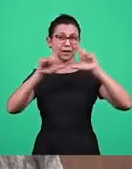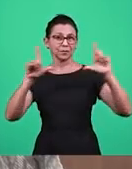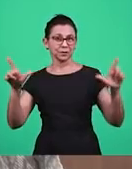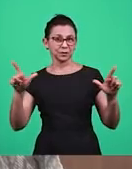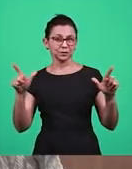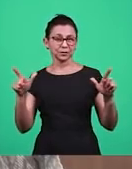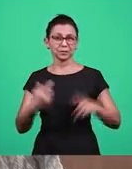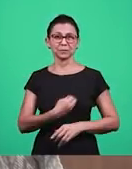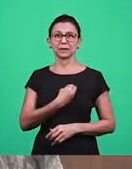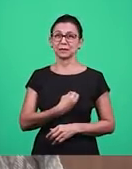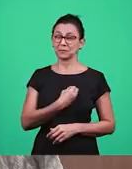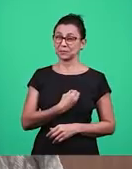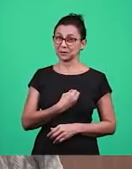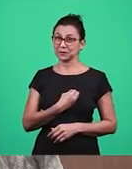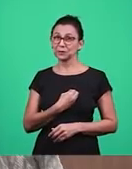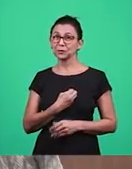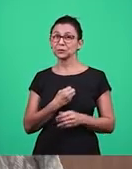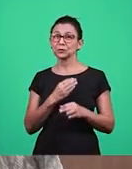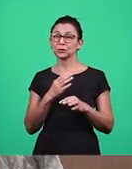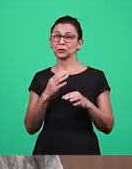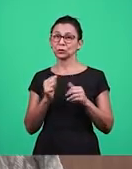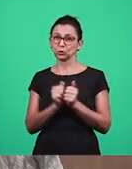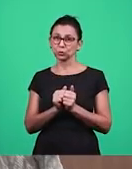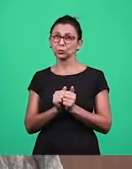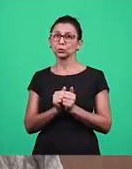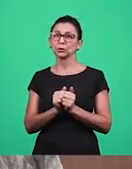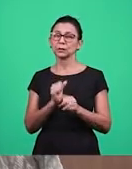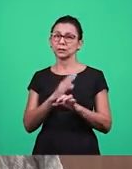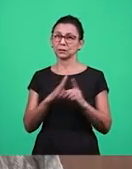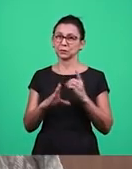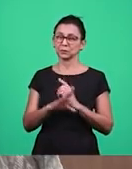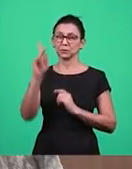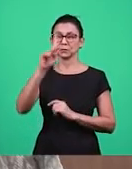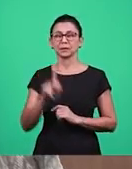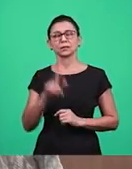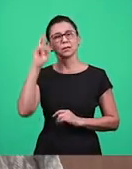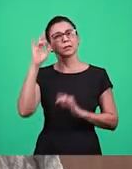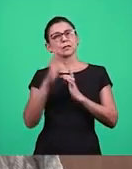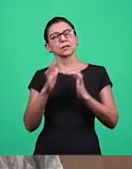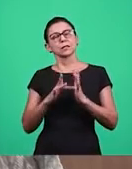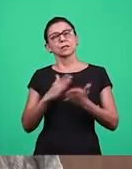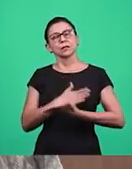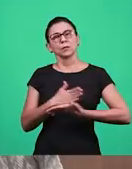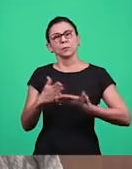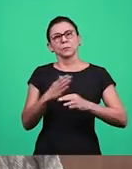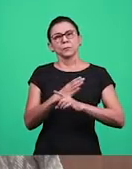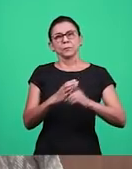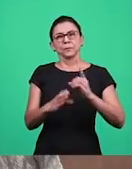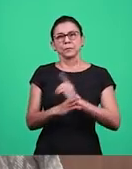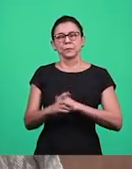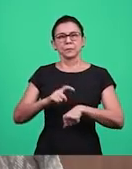invitación, recibieron el link para participar con nuestra iglesia, con nosotros en este culto. Saludamos a todos con la paz del Señor